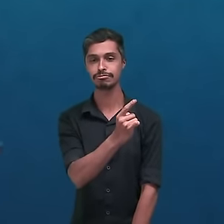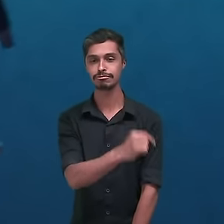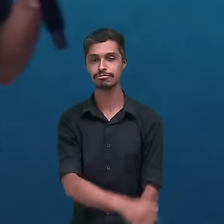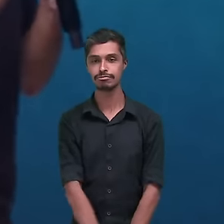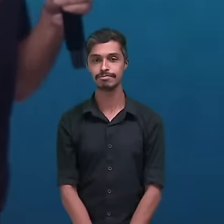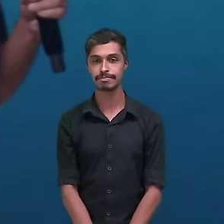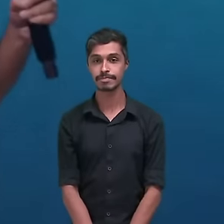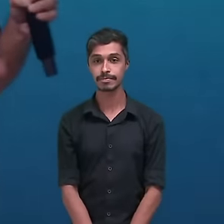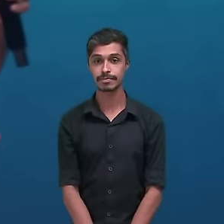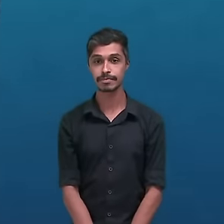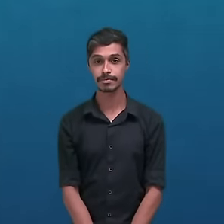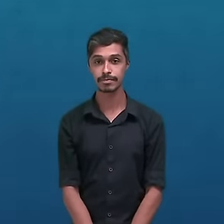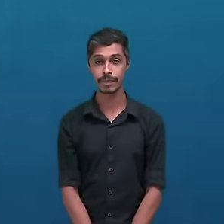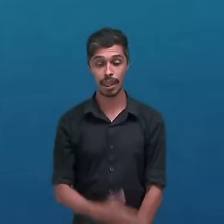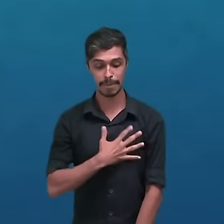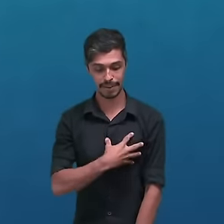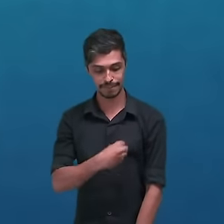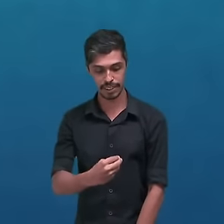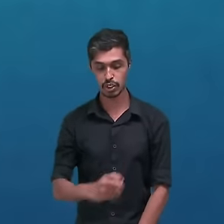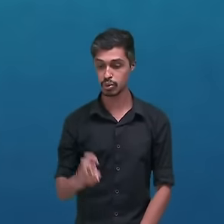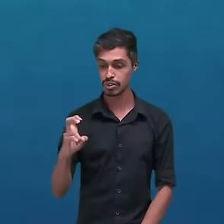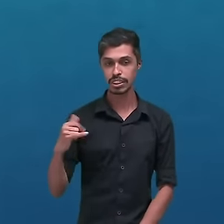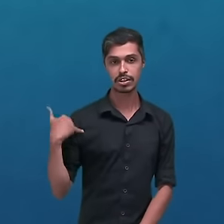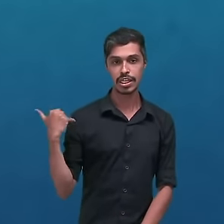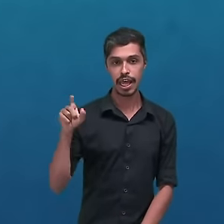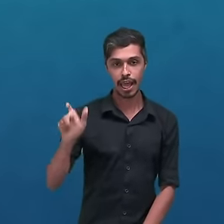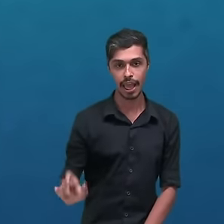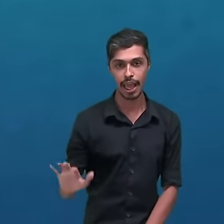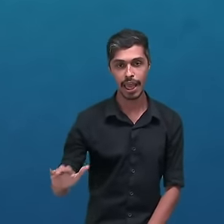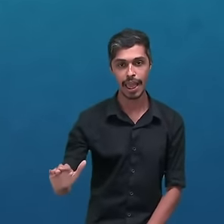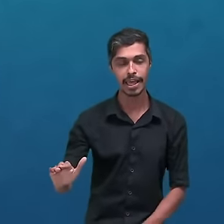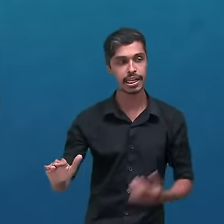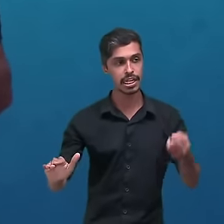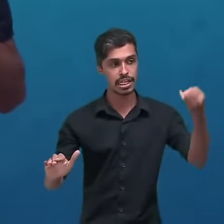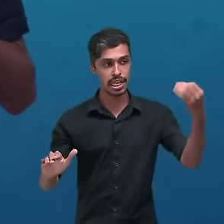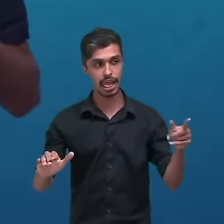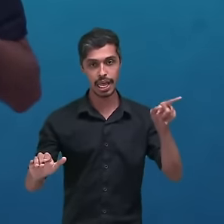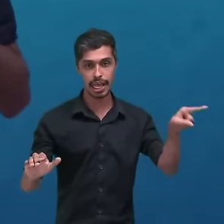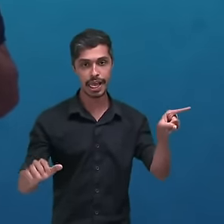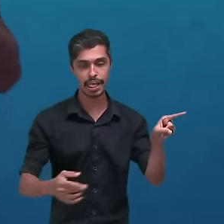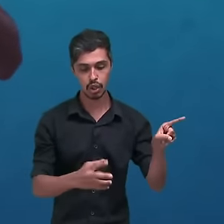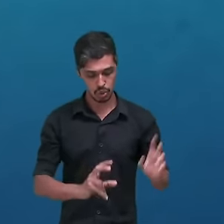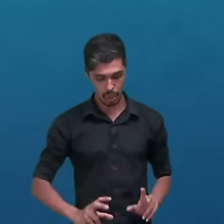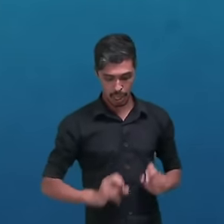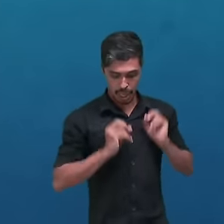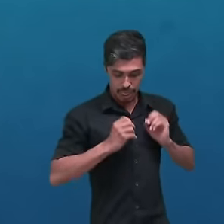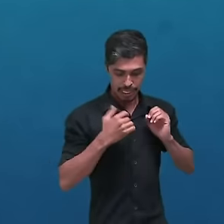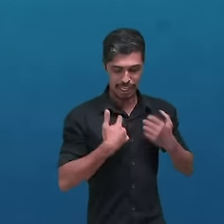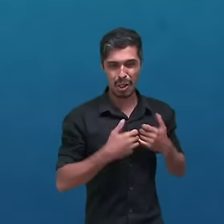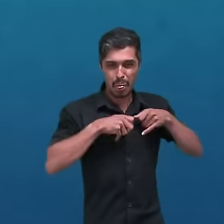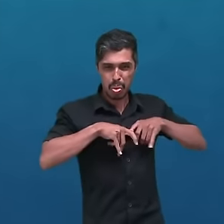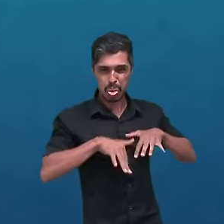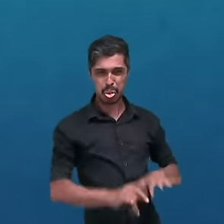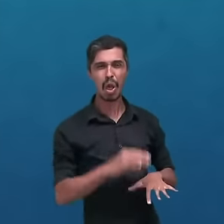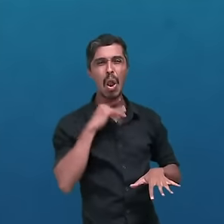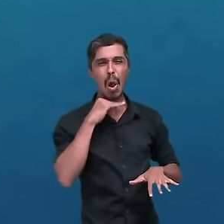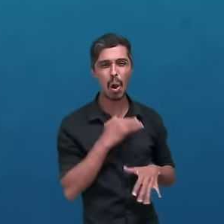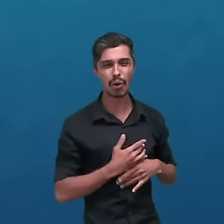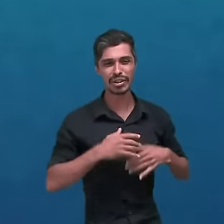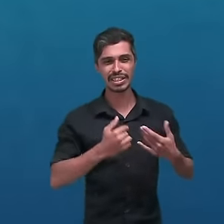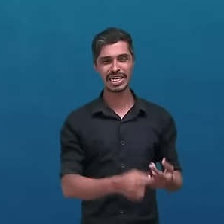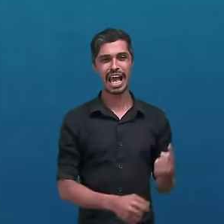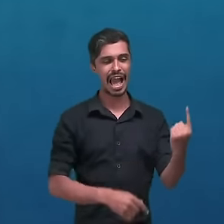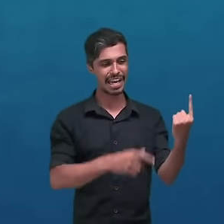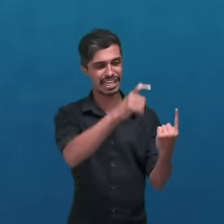Ahí mi hija con 5 años, el doctor estaba explicando que el cáncer era maligno, que el cáncer ya estaba espalhado en mi cuerpo, y él estaba hablando